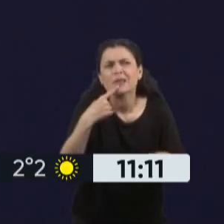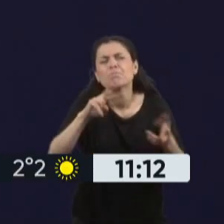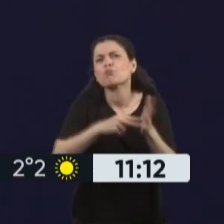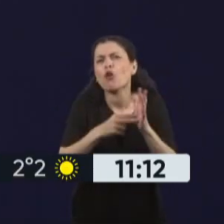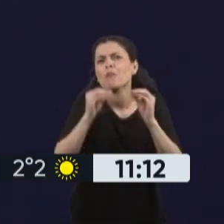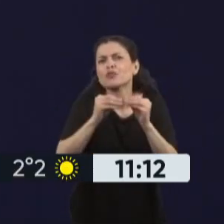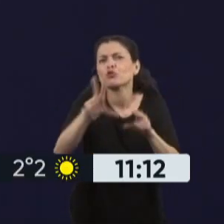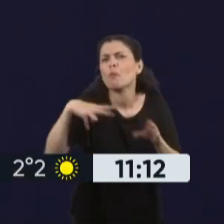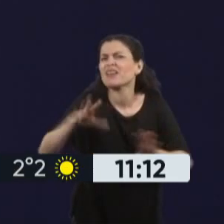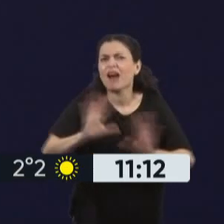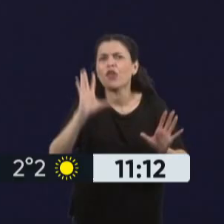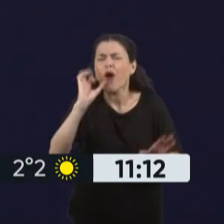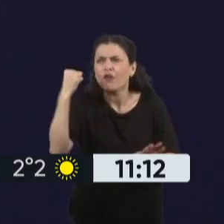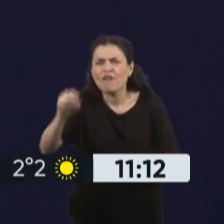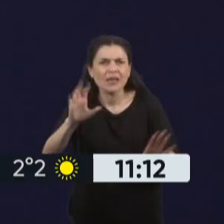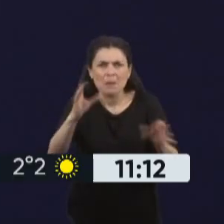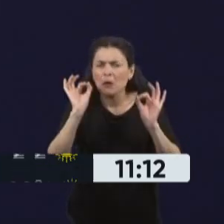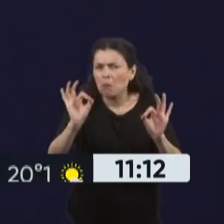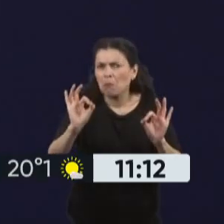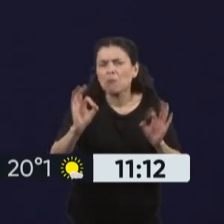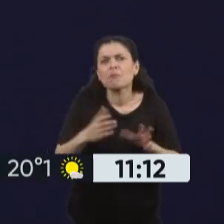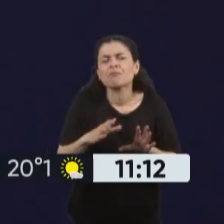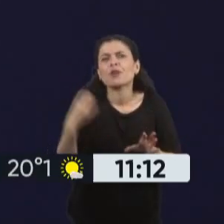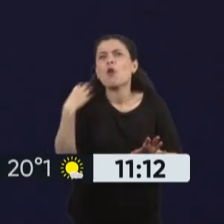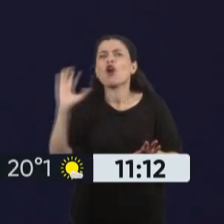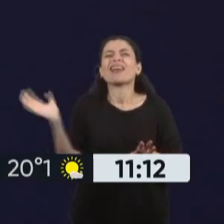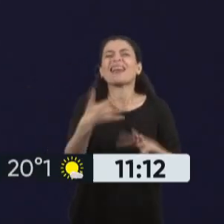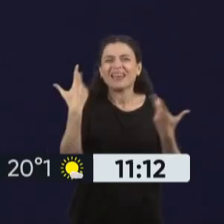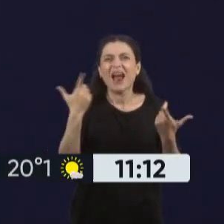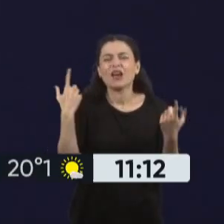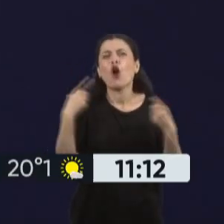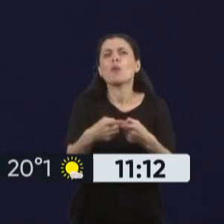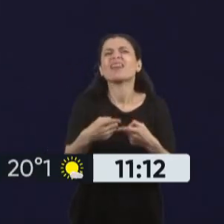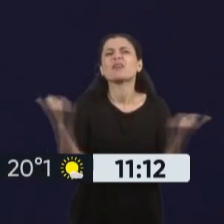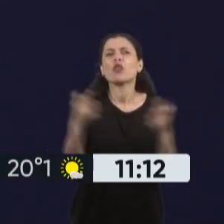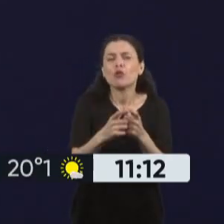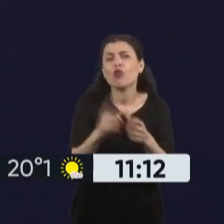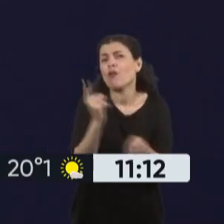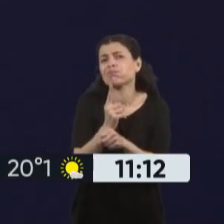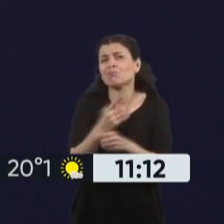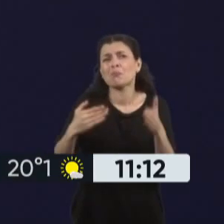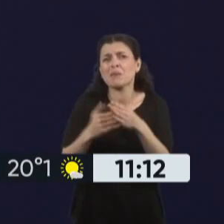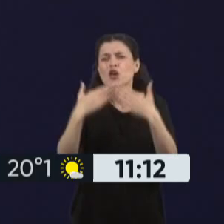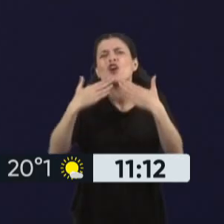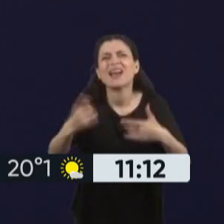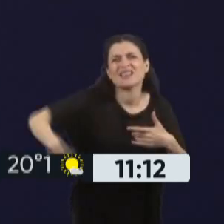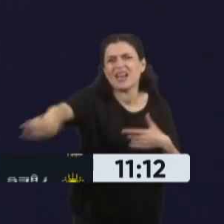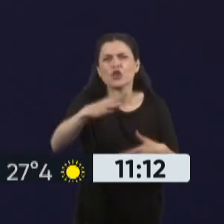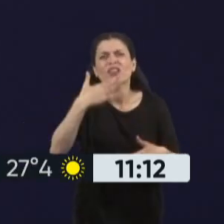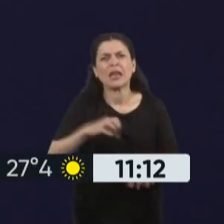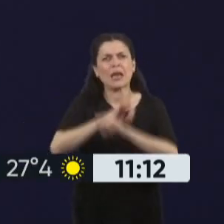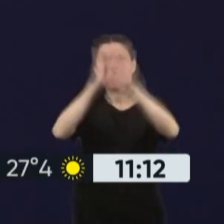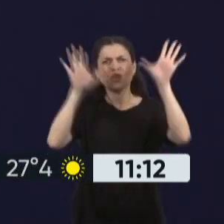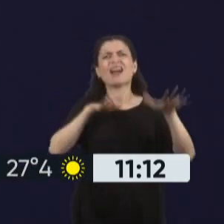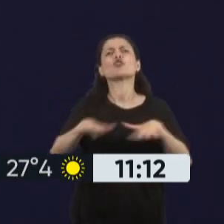tema personal, pero la idea de la reunión era agradecerles que habían comprendido, digamos, los porqué de